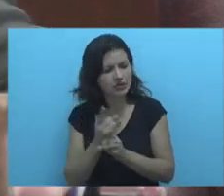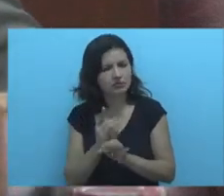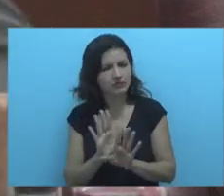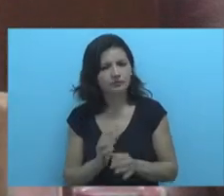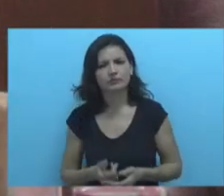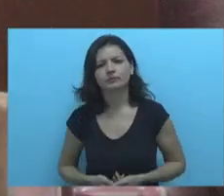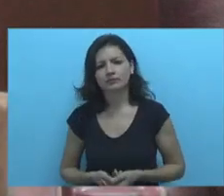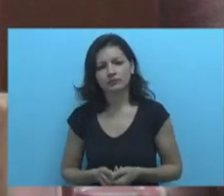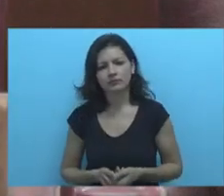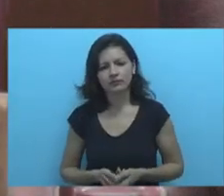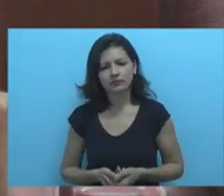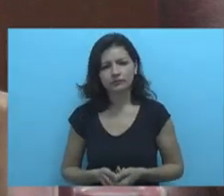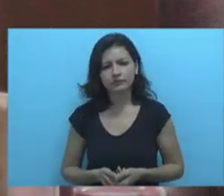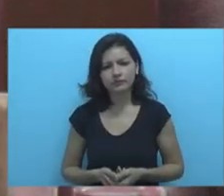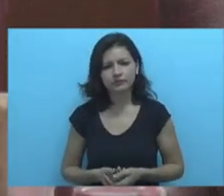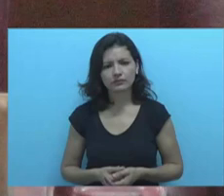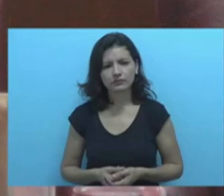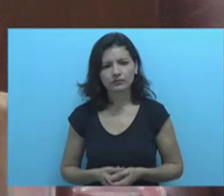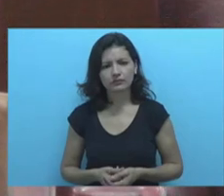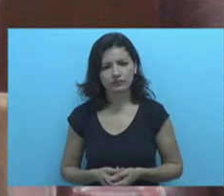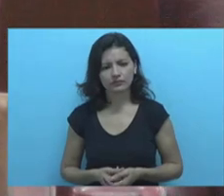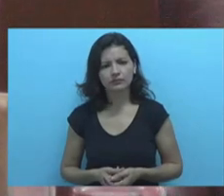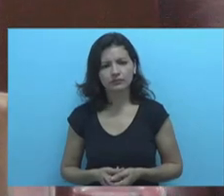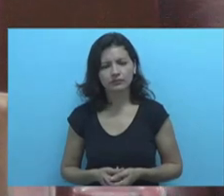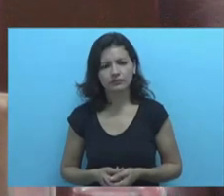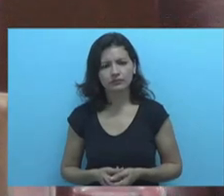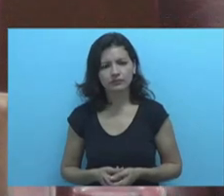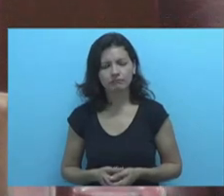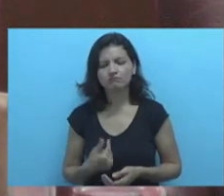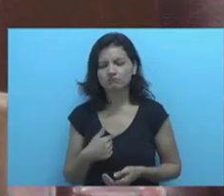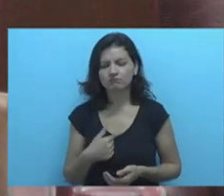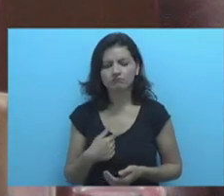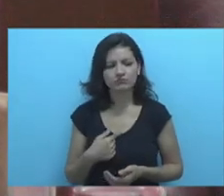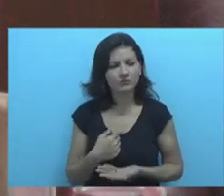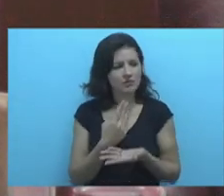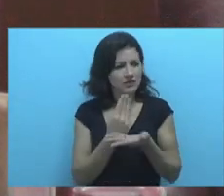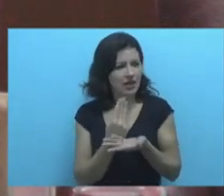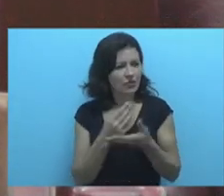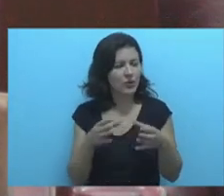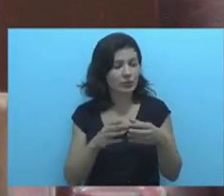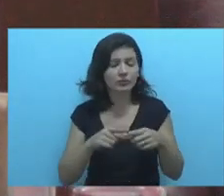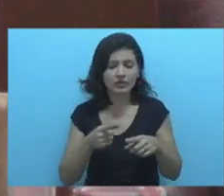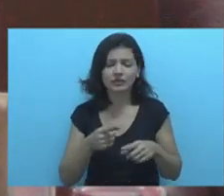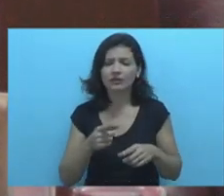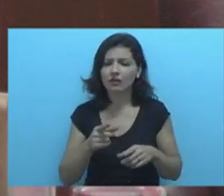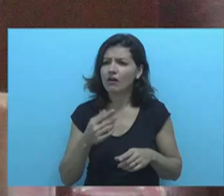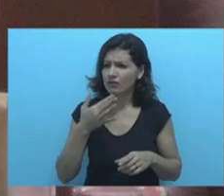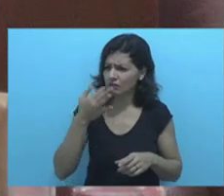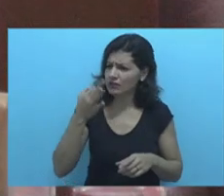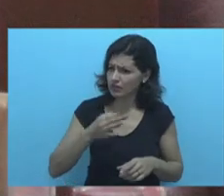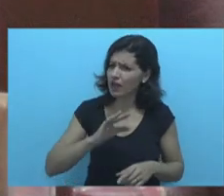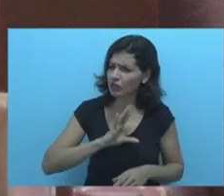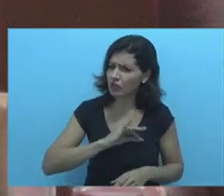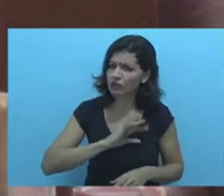que como justicialista y en nombre de mi partido y de esta banca, es mucho el dolor que sentimos. Y lo digo con